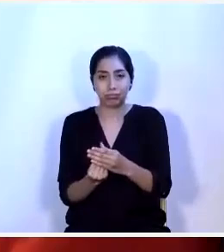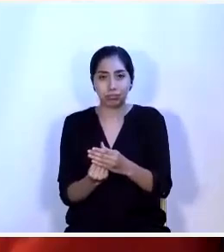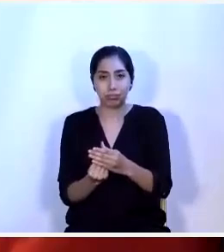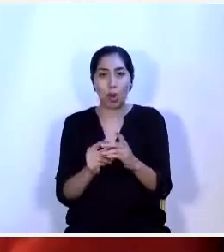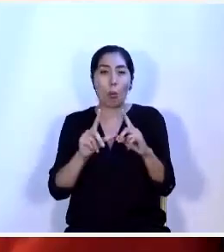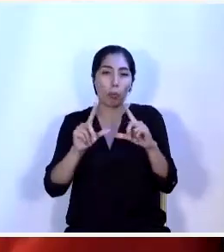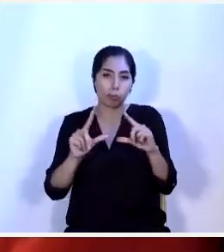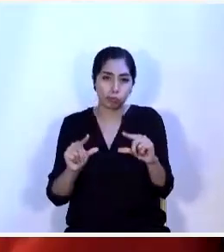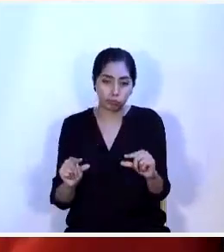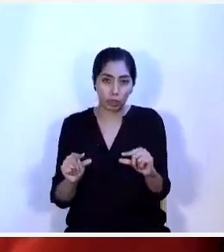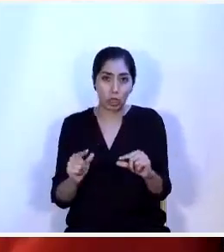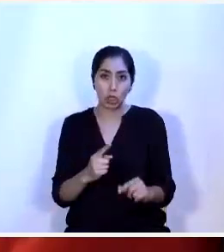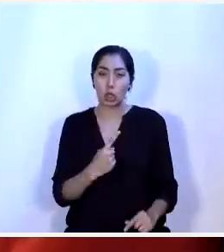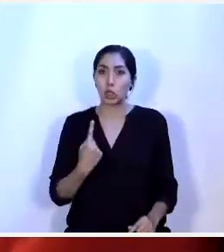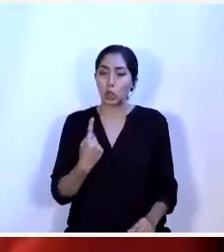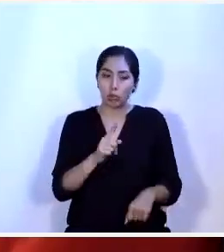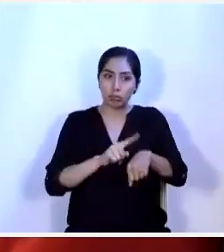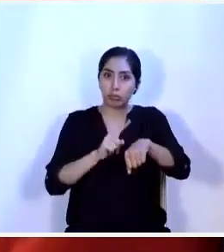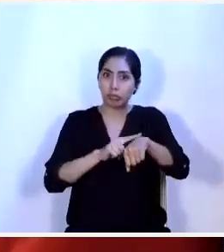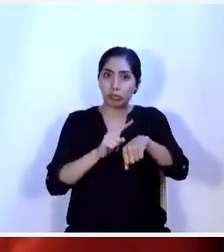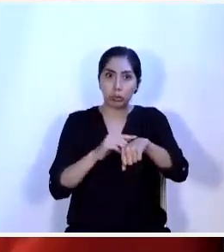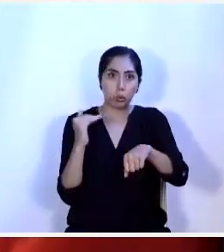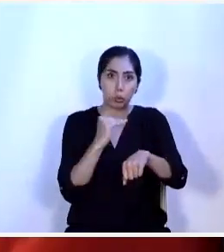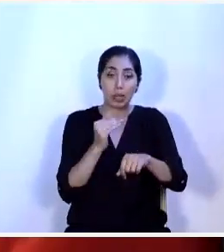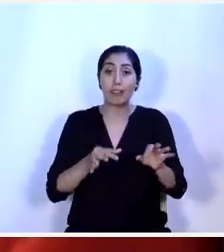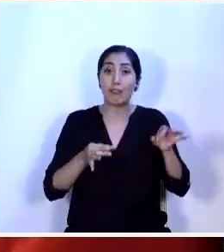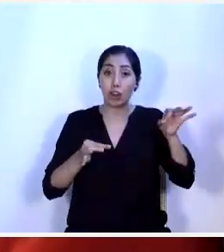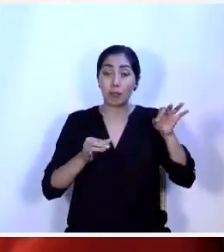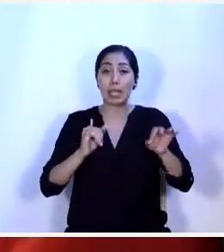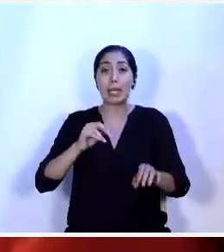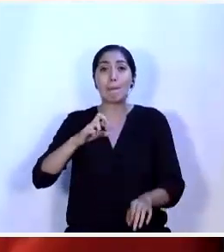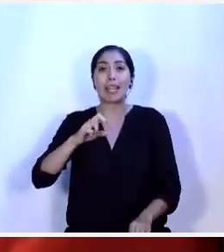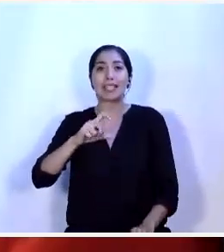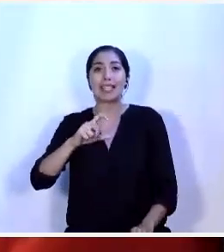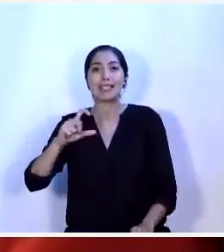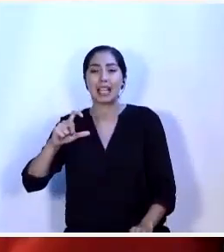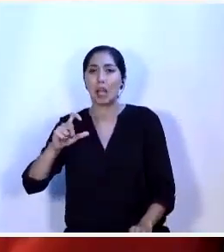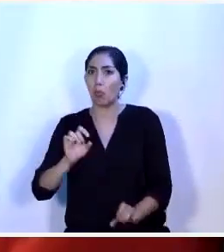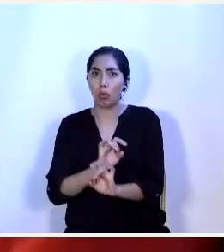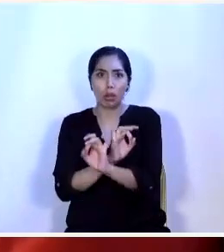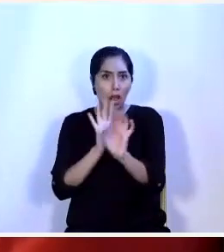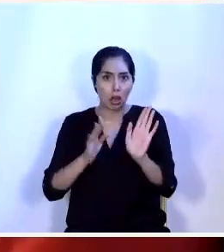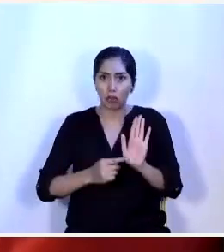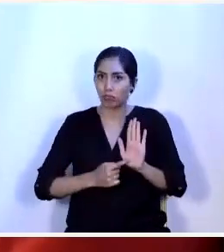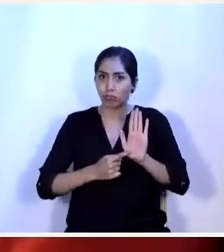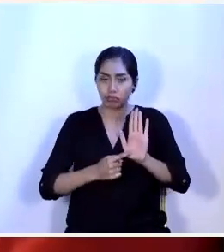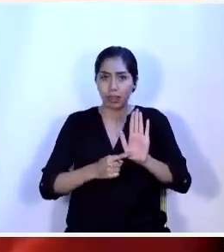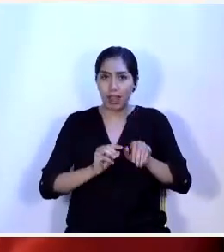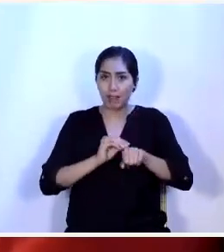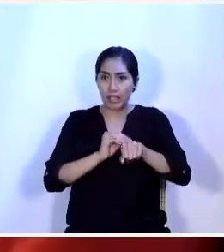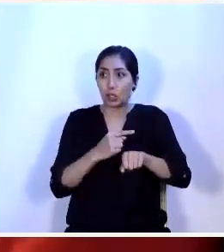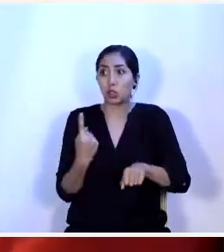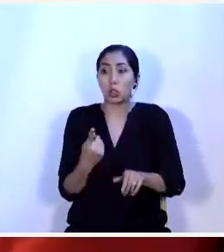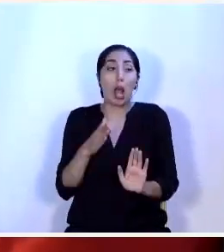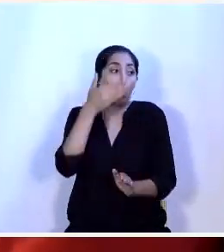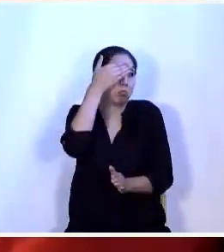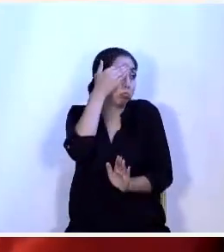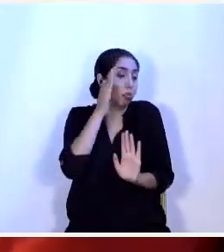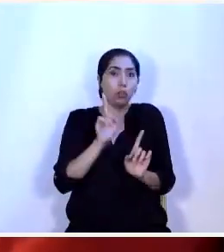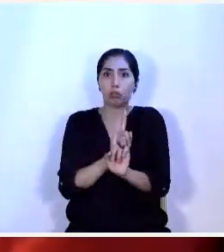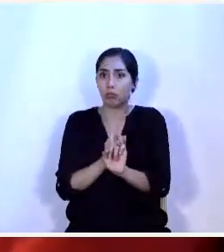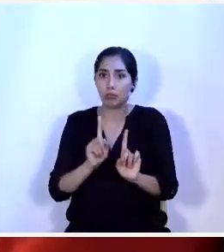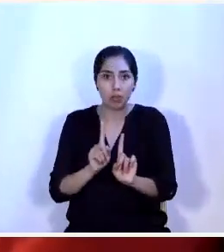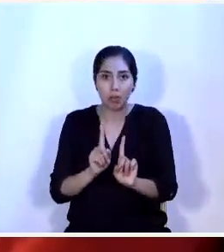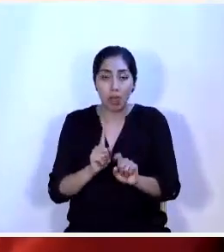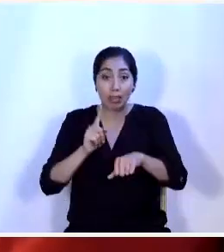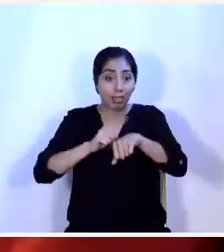tiempo como humanidad. El informe de la IPCC fue muy claro al respecto. No nos podemos hacer los lesos. Corremos contra el